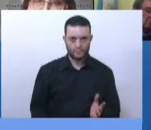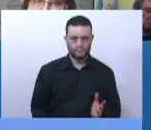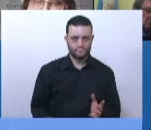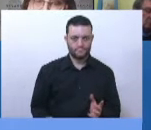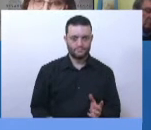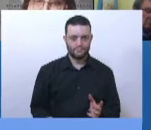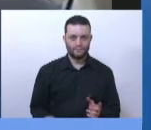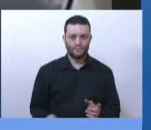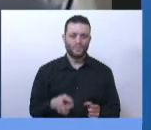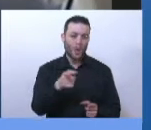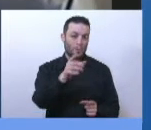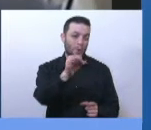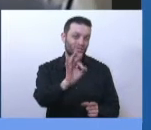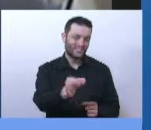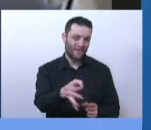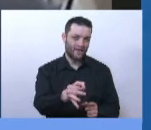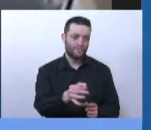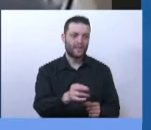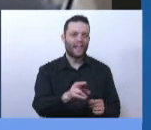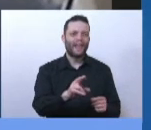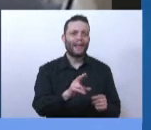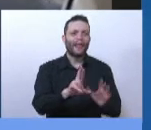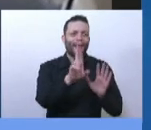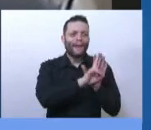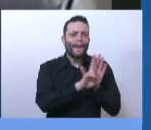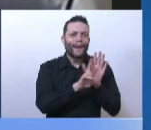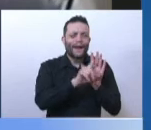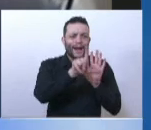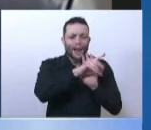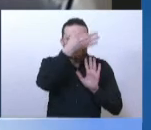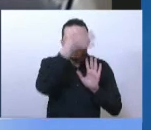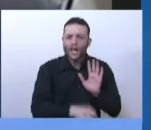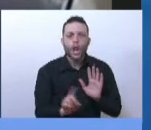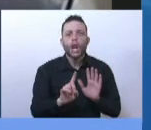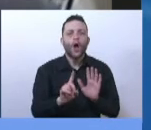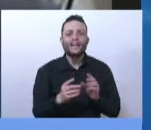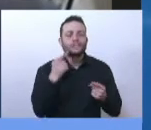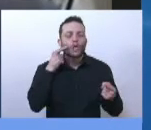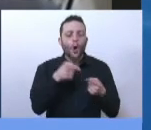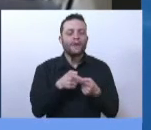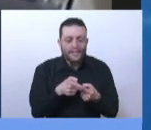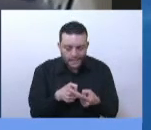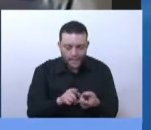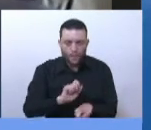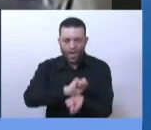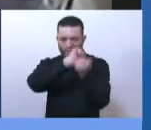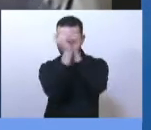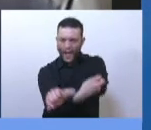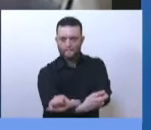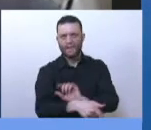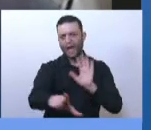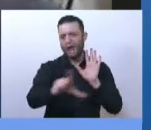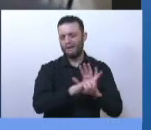sabe, la reglamentación de una ley no es para arreglar lo que no se hizo bien en todo el tratamiento de la